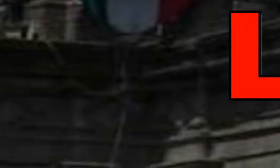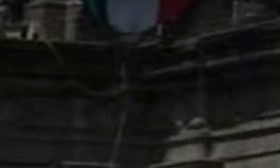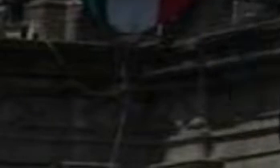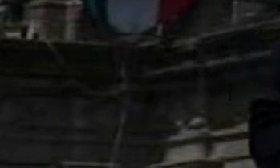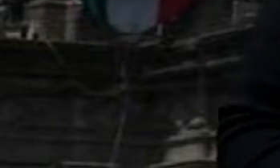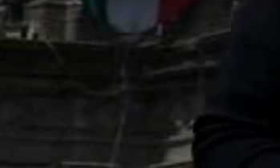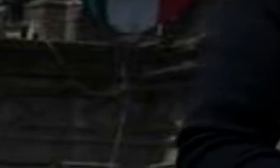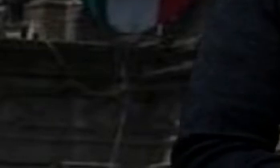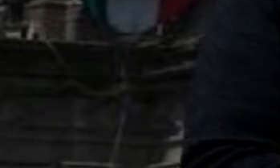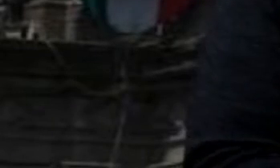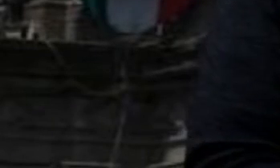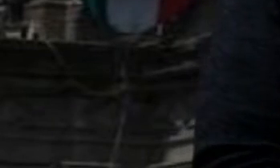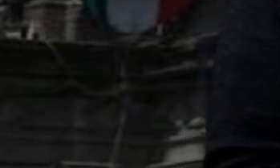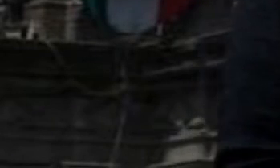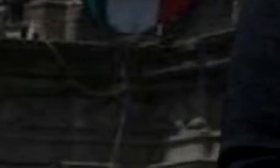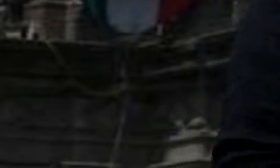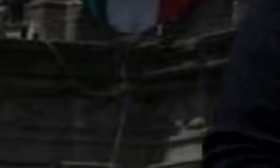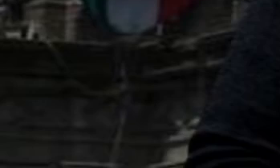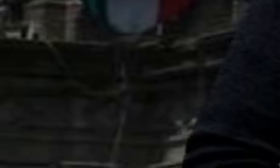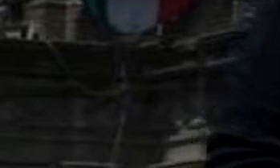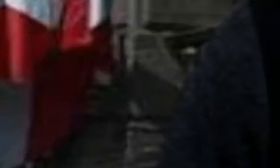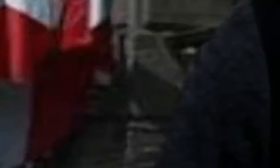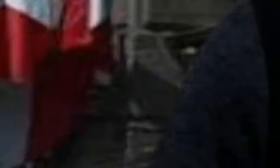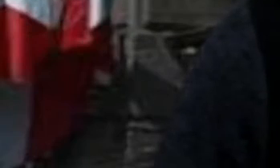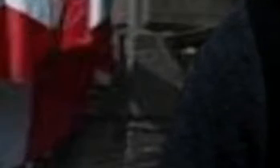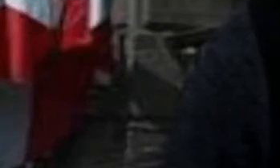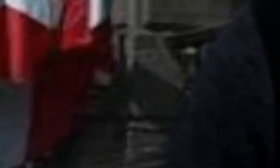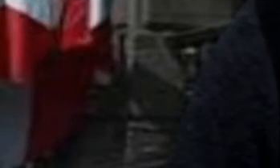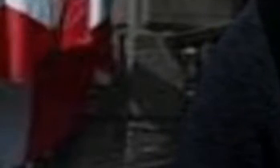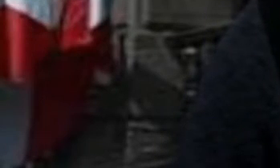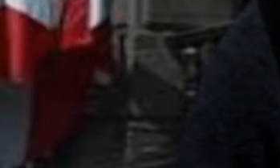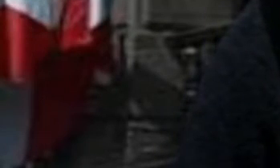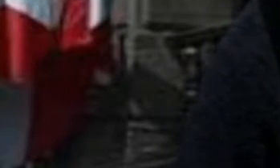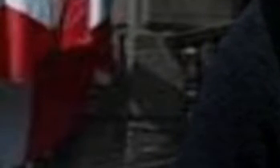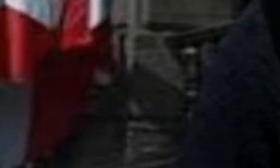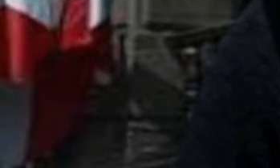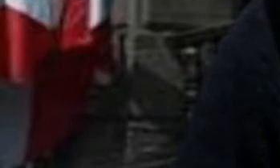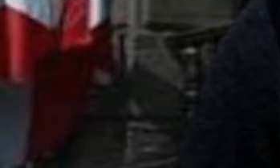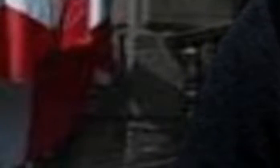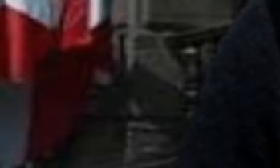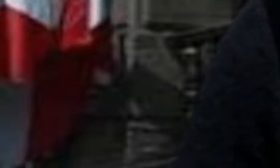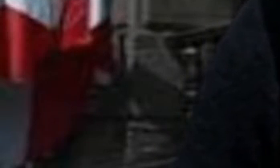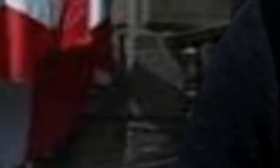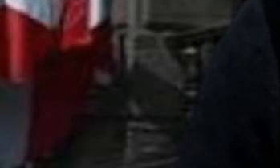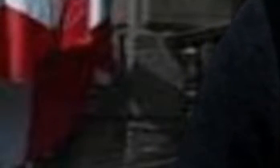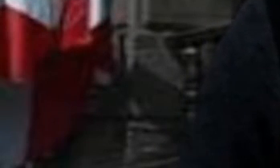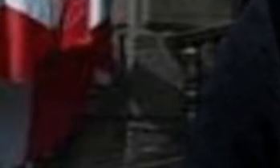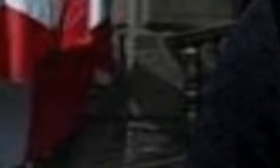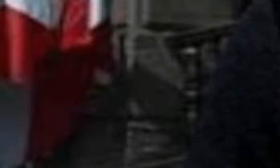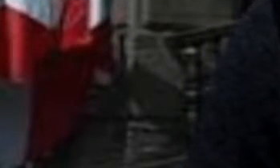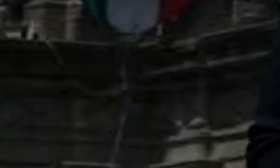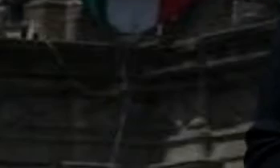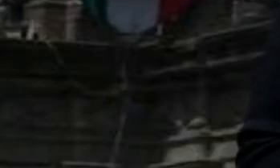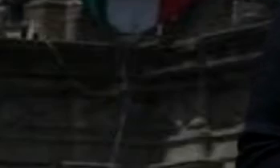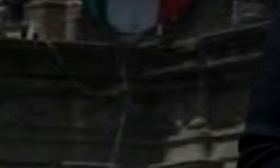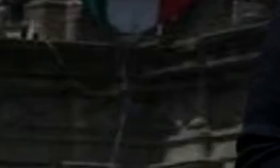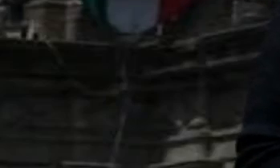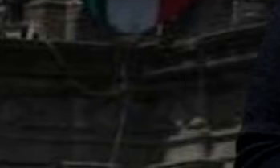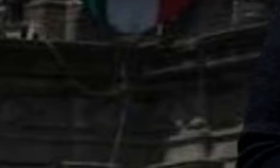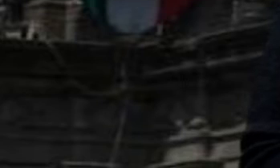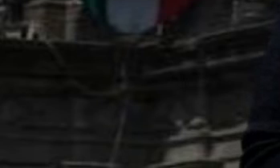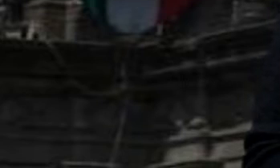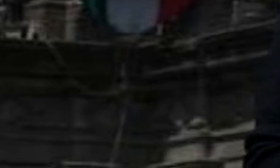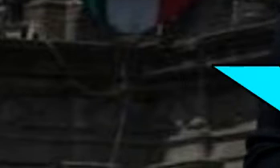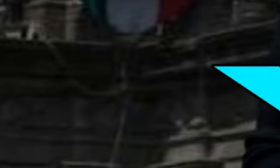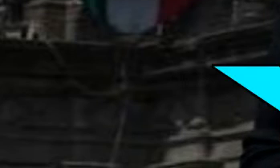de... Bueno, amigo mío, hoy llegamos con un nuevo día para la presidencia